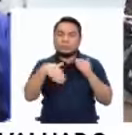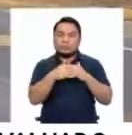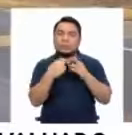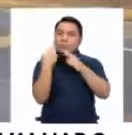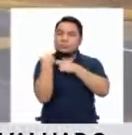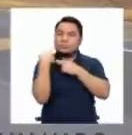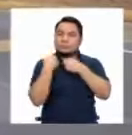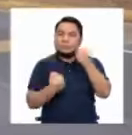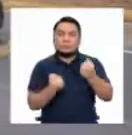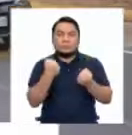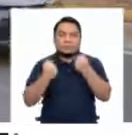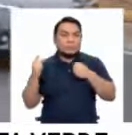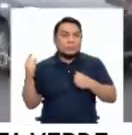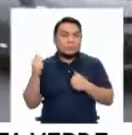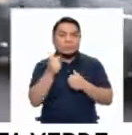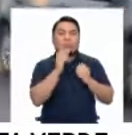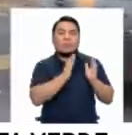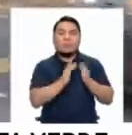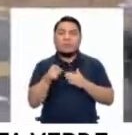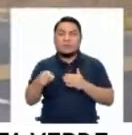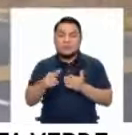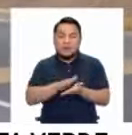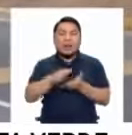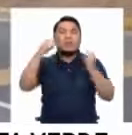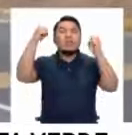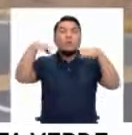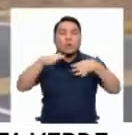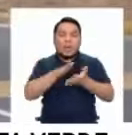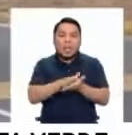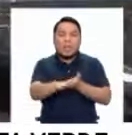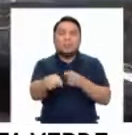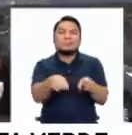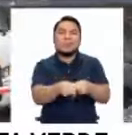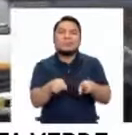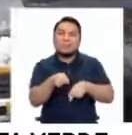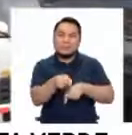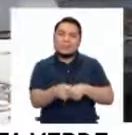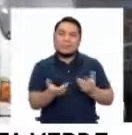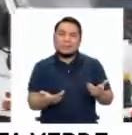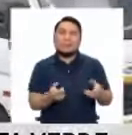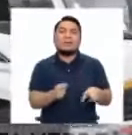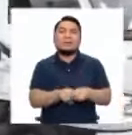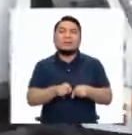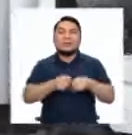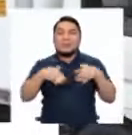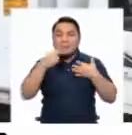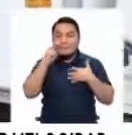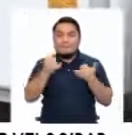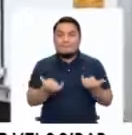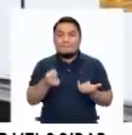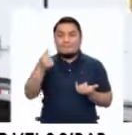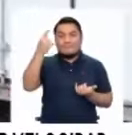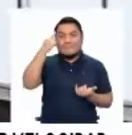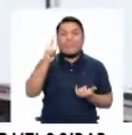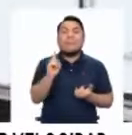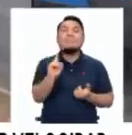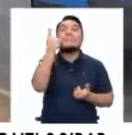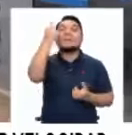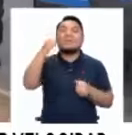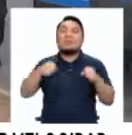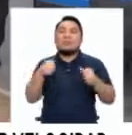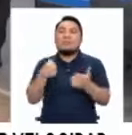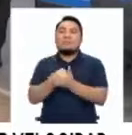velocidad. Estamos frente a una vía que está bastante resbalosa. De tal forma de que incluso podemos apreciar en este momento que es el primer accidente que se ha